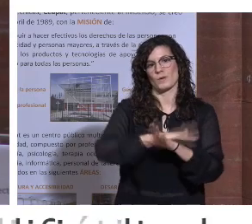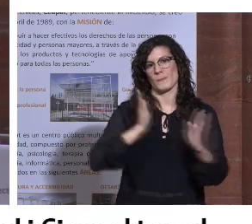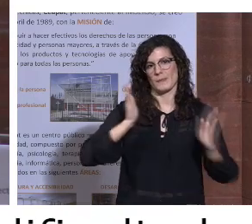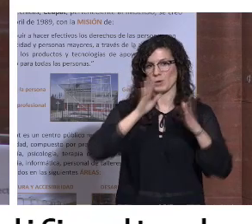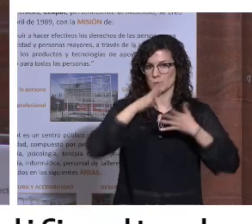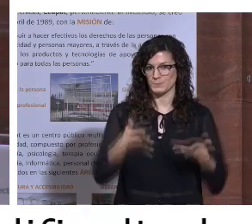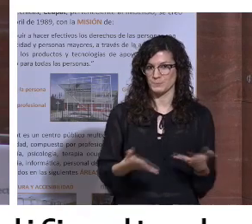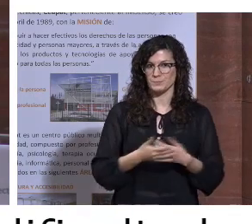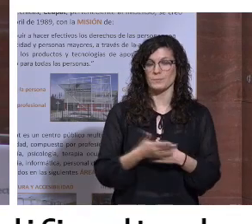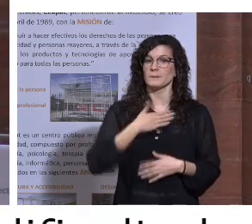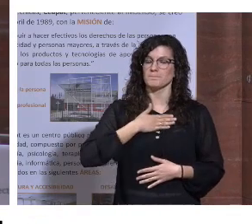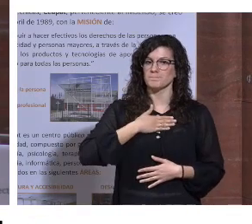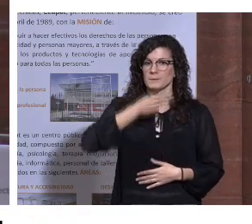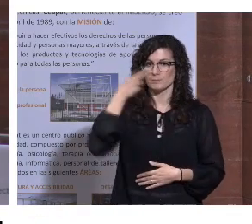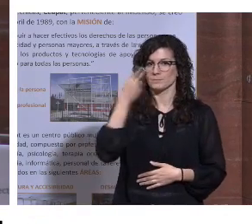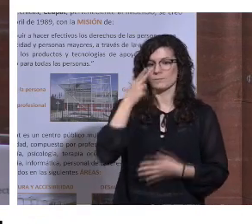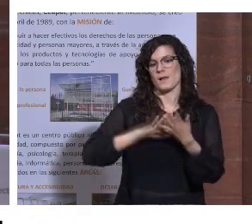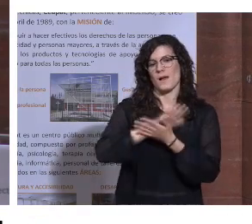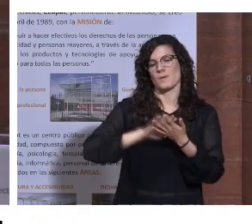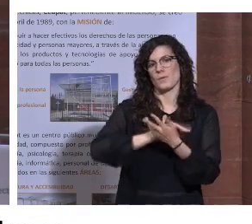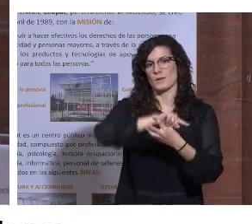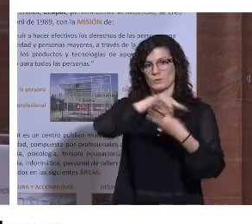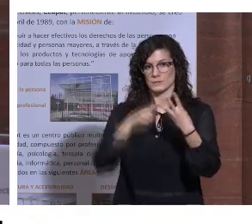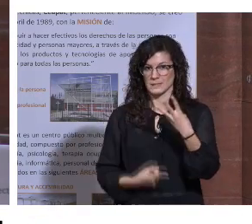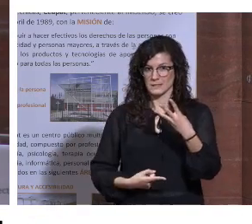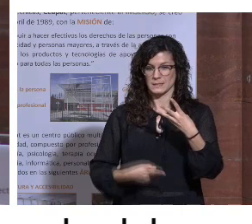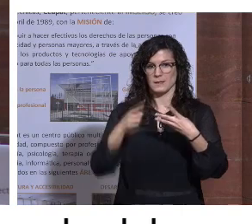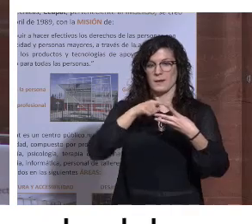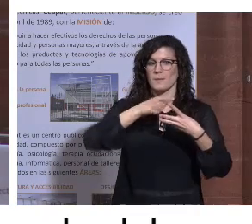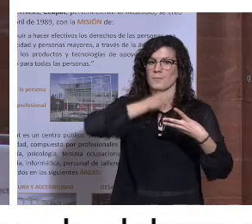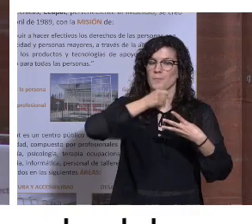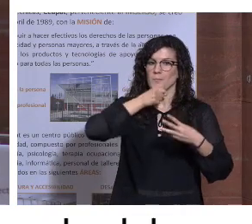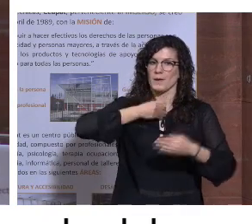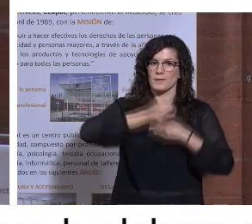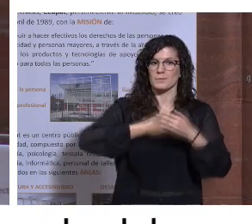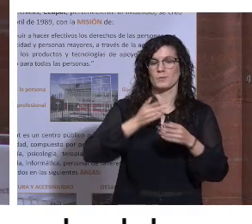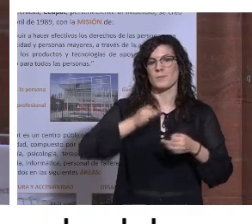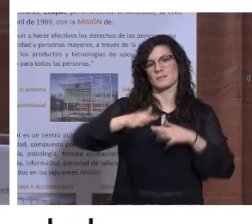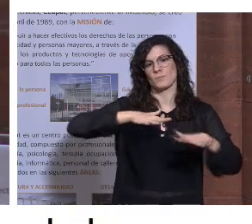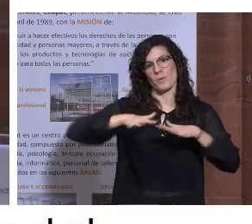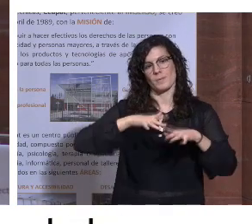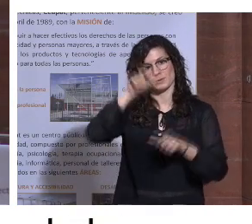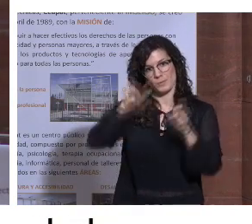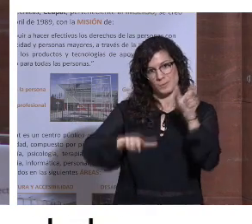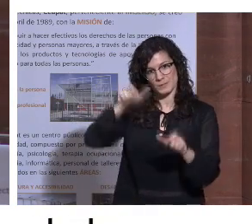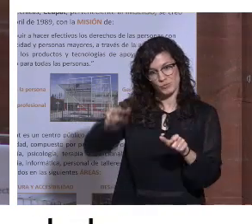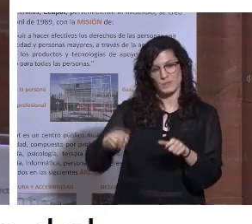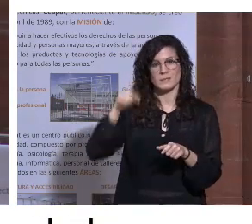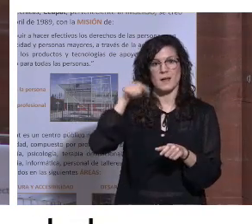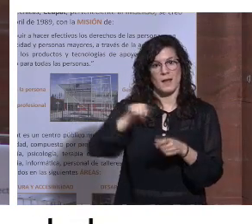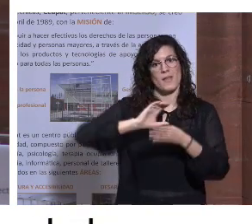interesaba hablaros de los tres, del envejecimiento y del tránsito de personas, donde